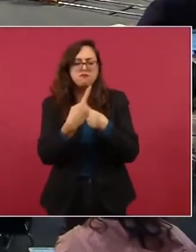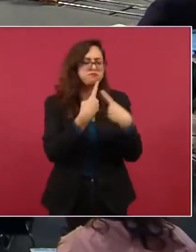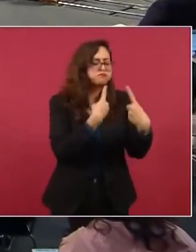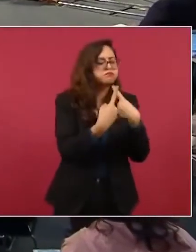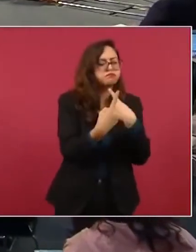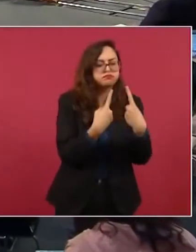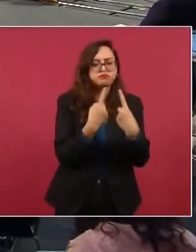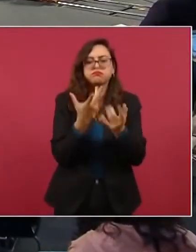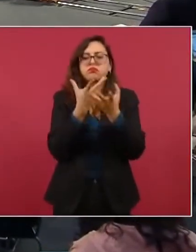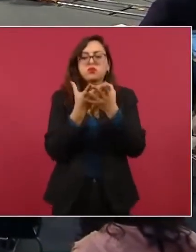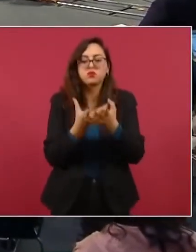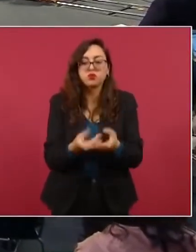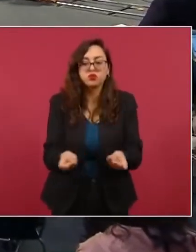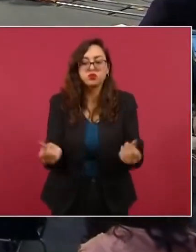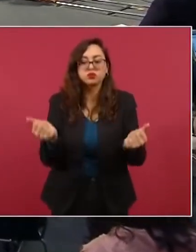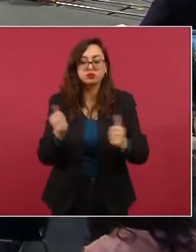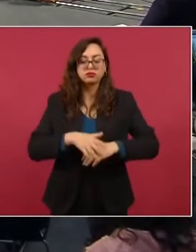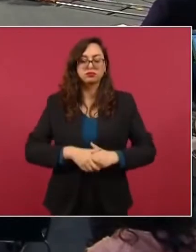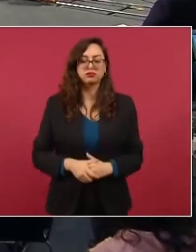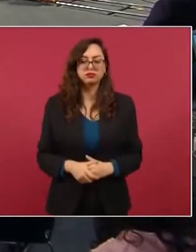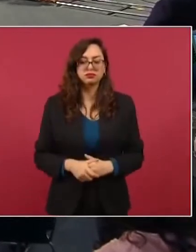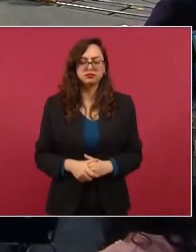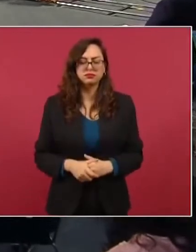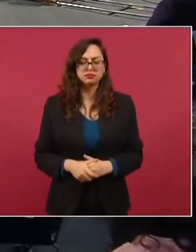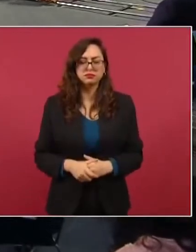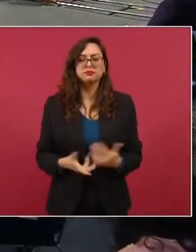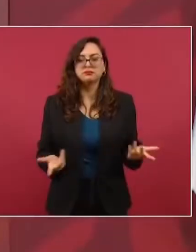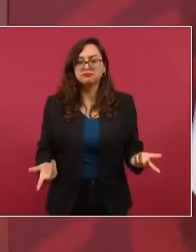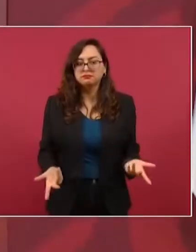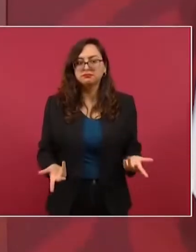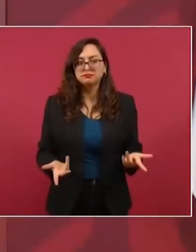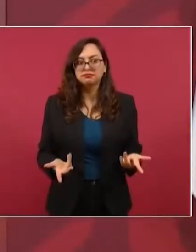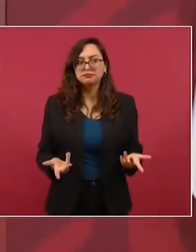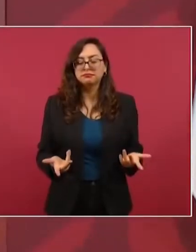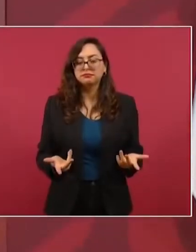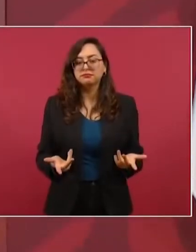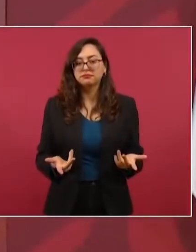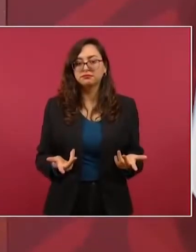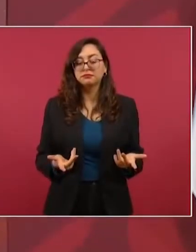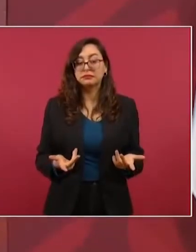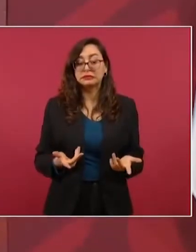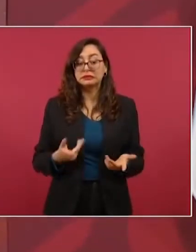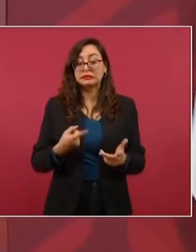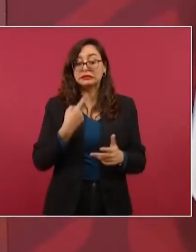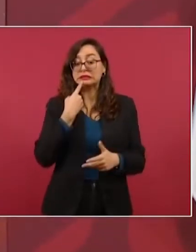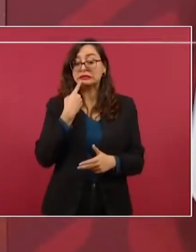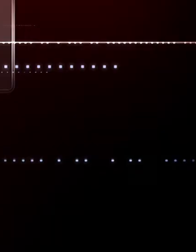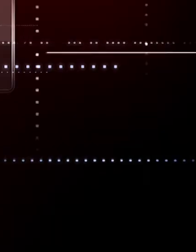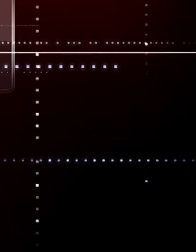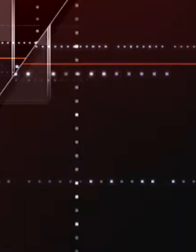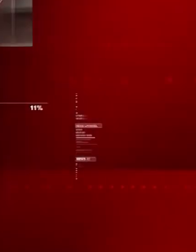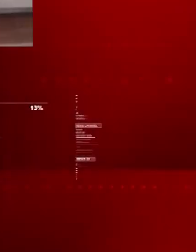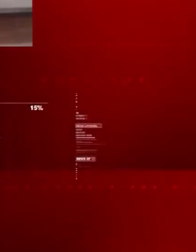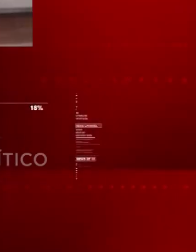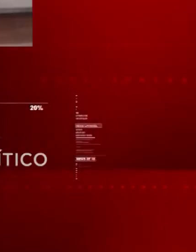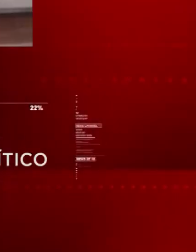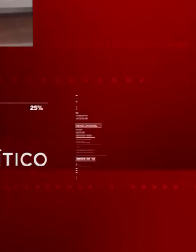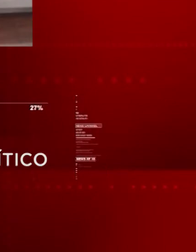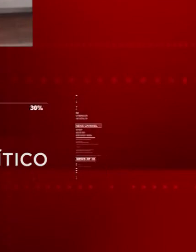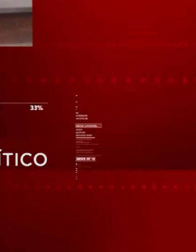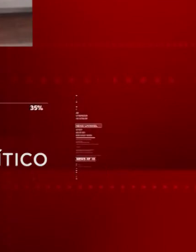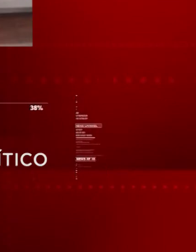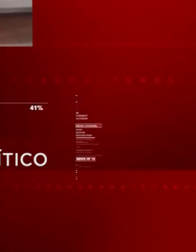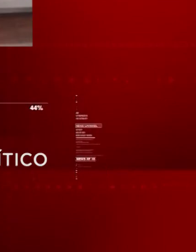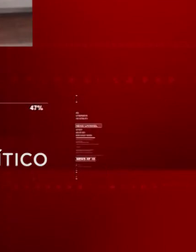que llevan la voz cantante y las preferencias a la hora de comunicarse con la ciudadanía. La paridad en las mañaneras no existe. El presidente